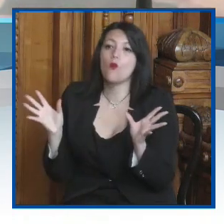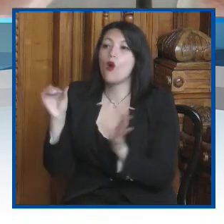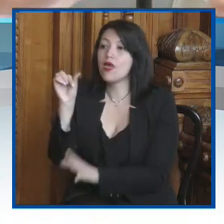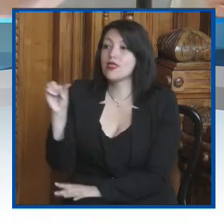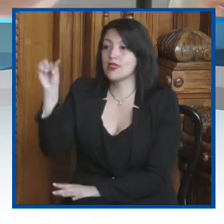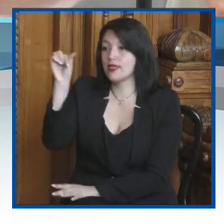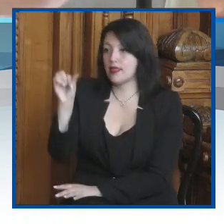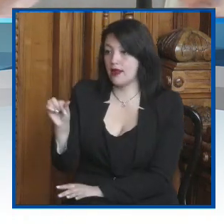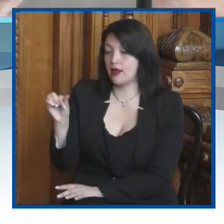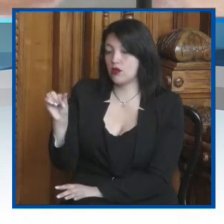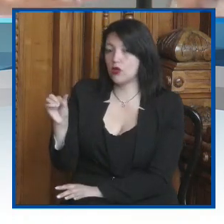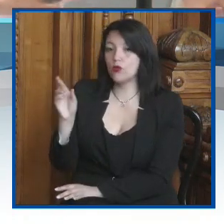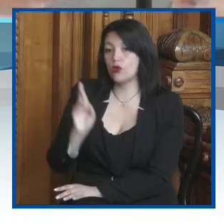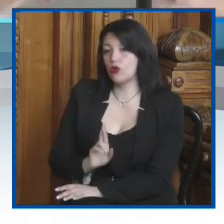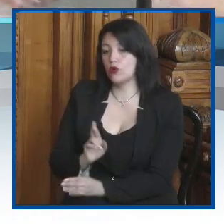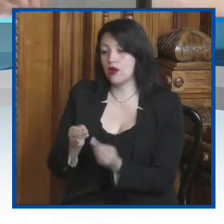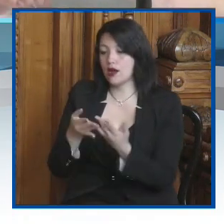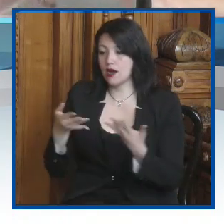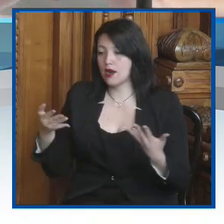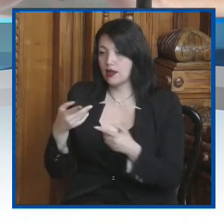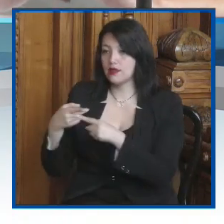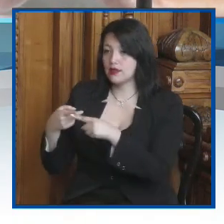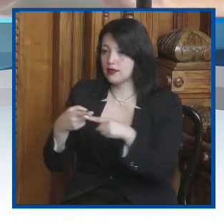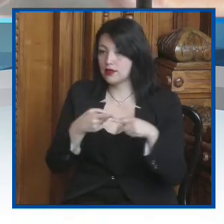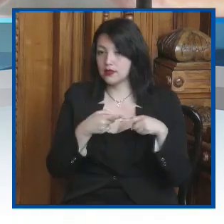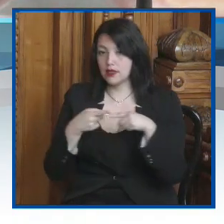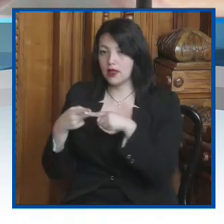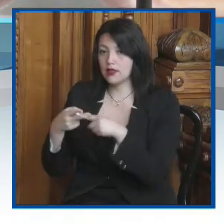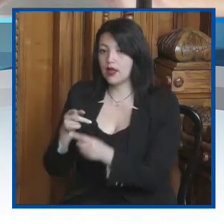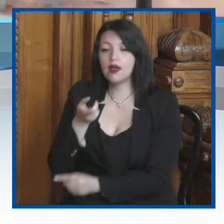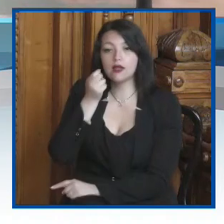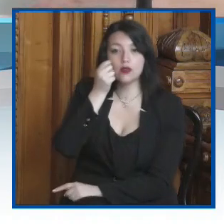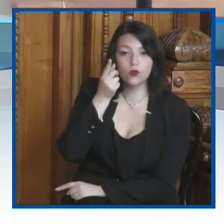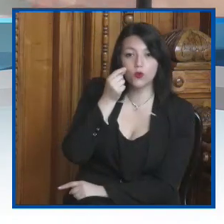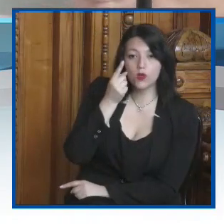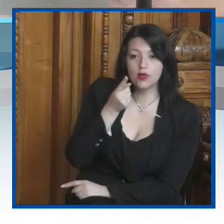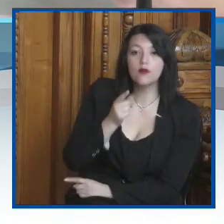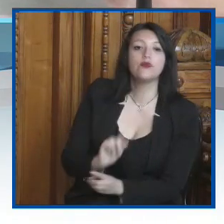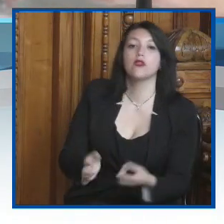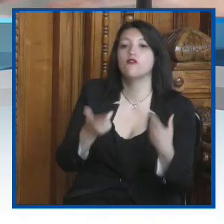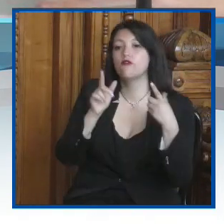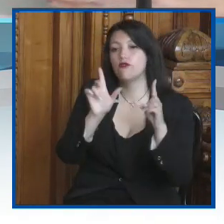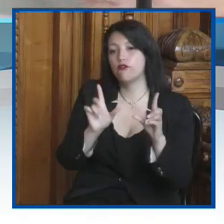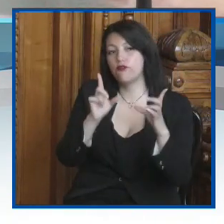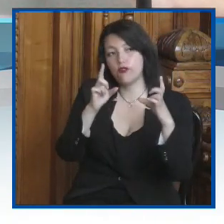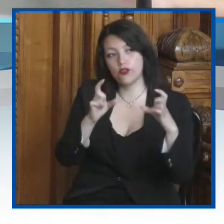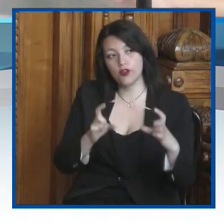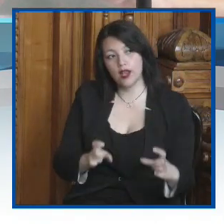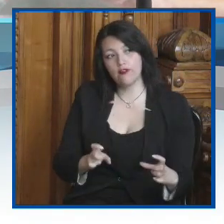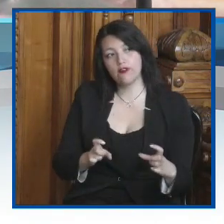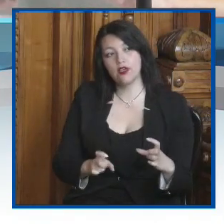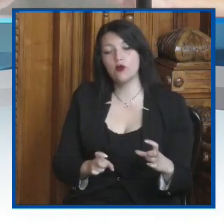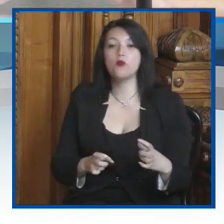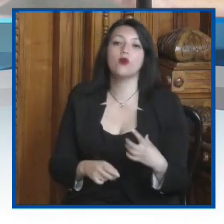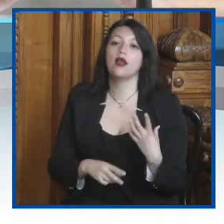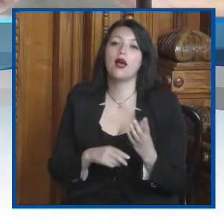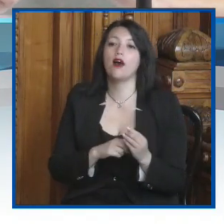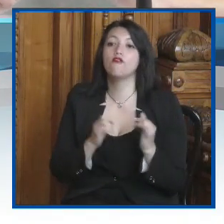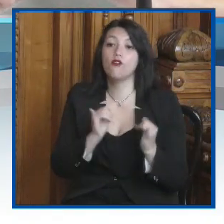social y replicamos el trabajo que hacemos en Twitter, fotográfico más que nada por la modalidad que tiene